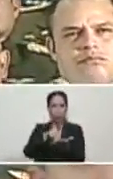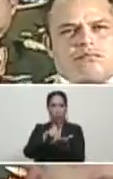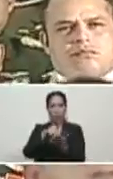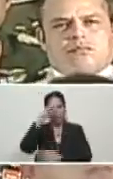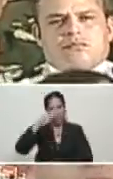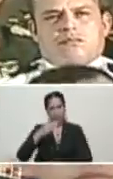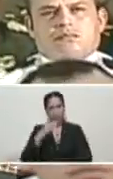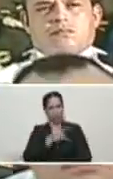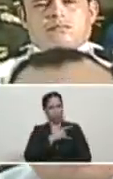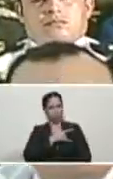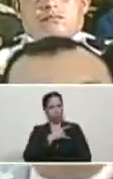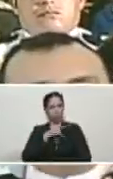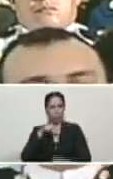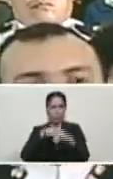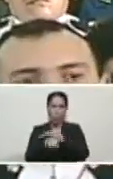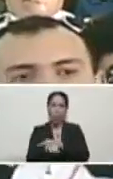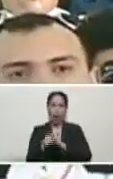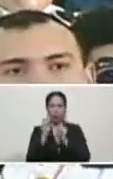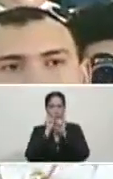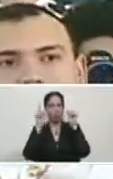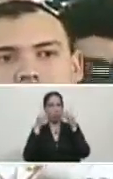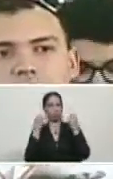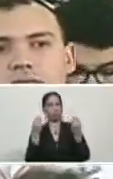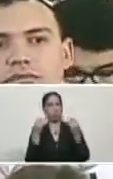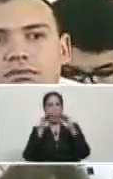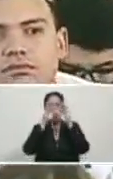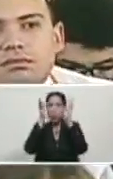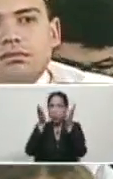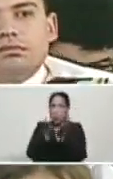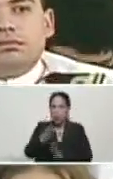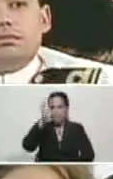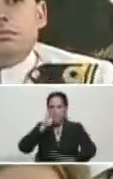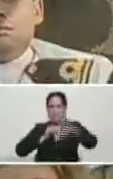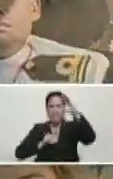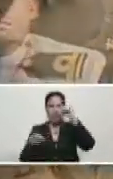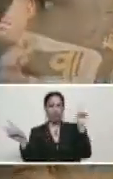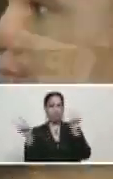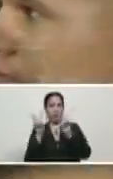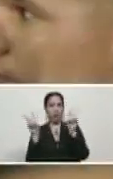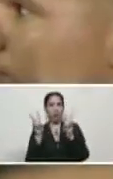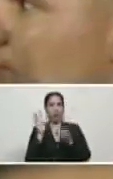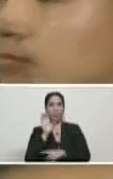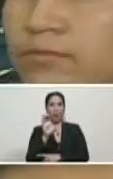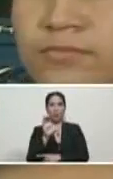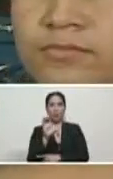allí descubre y aprende a amar los valores de la patria,